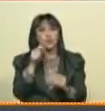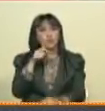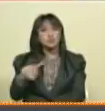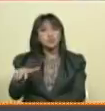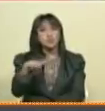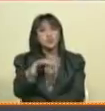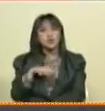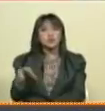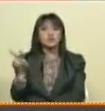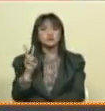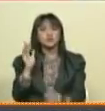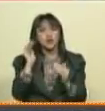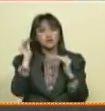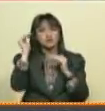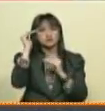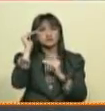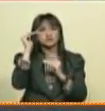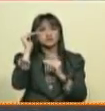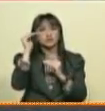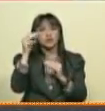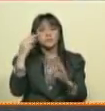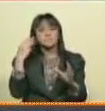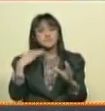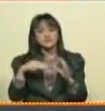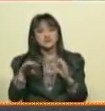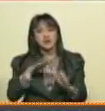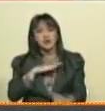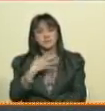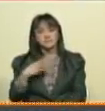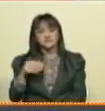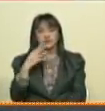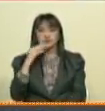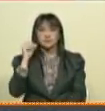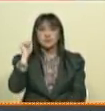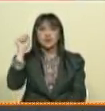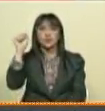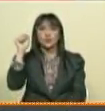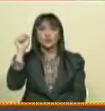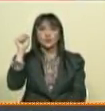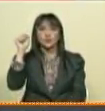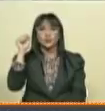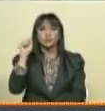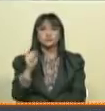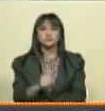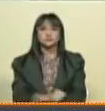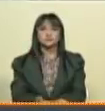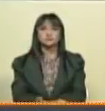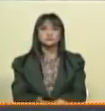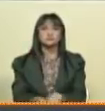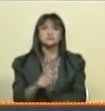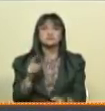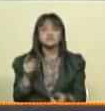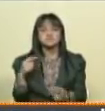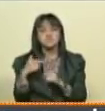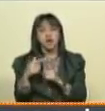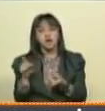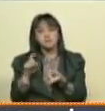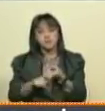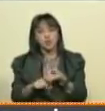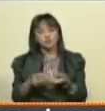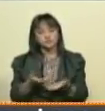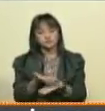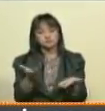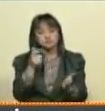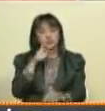Venezuela, atento al mensaje de nuestro presidente Nicolás Maduro y la primera combatiente Cilia Flores, para el pueblo